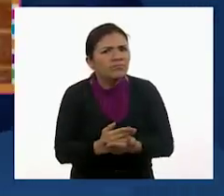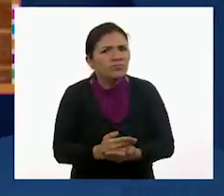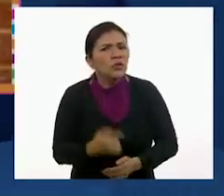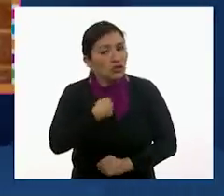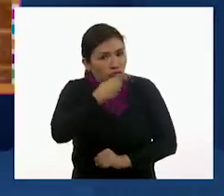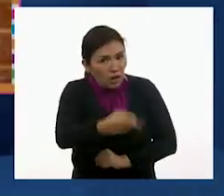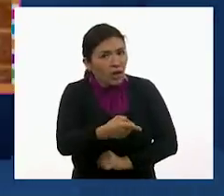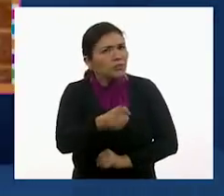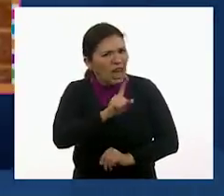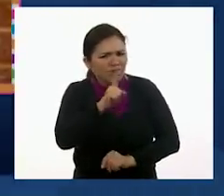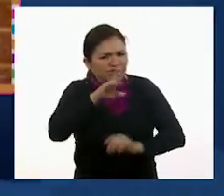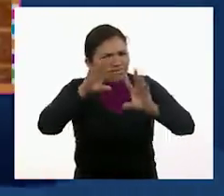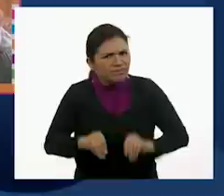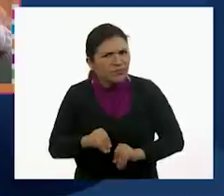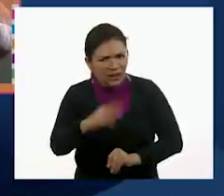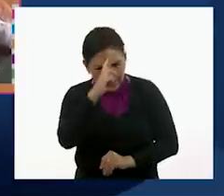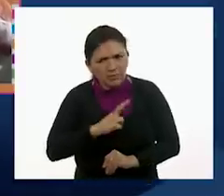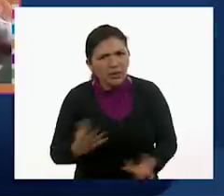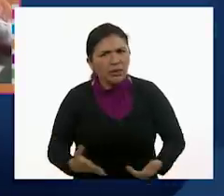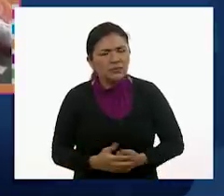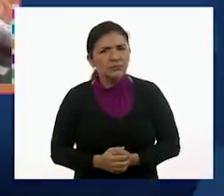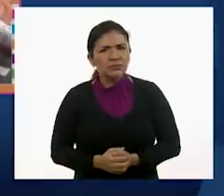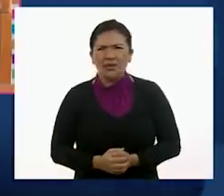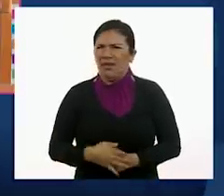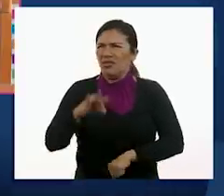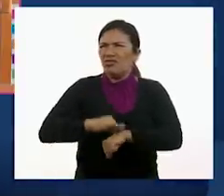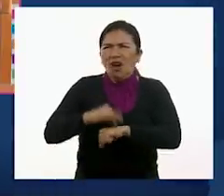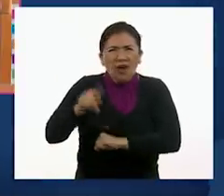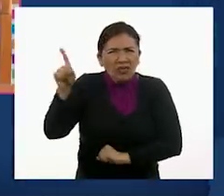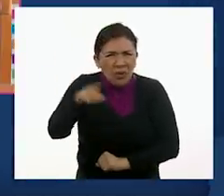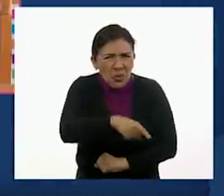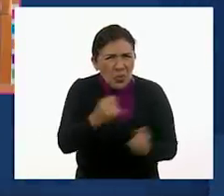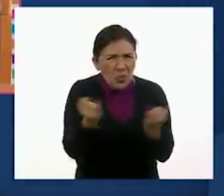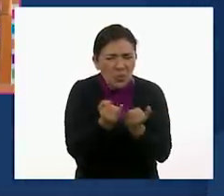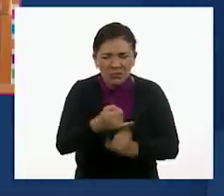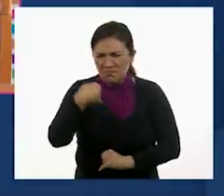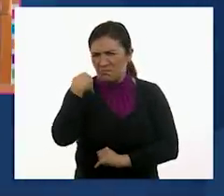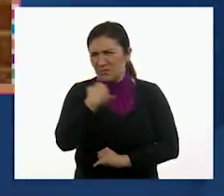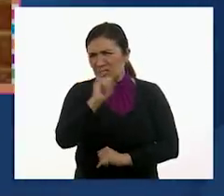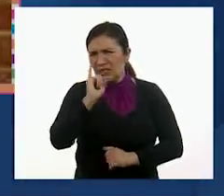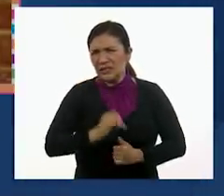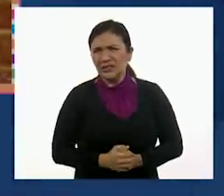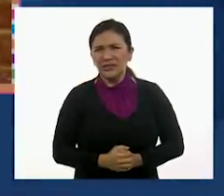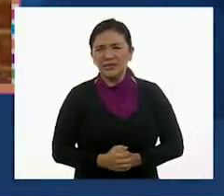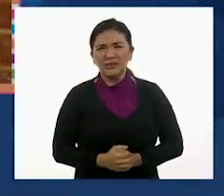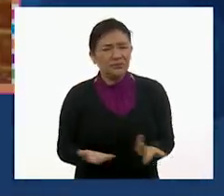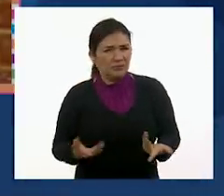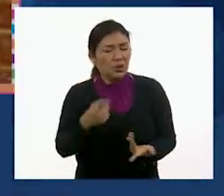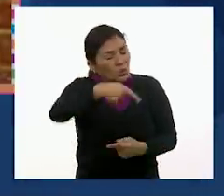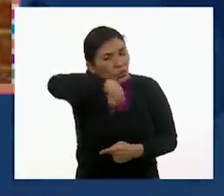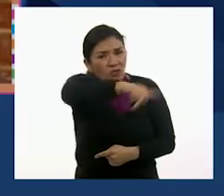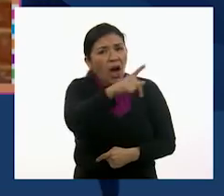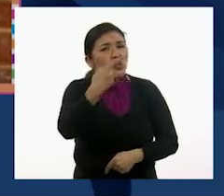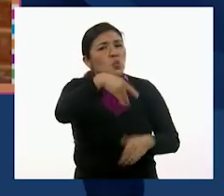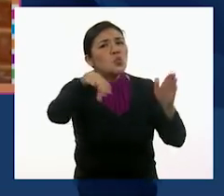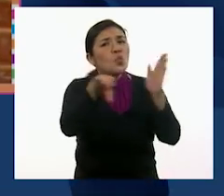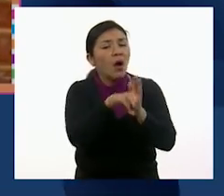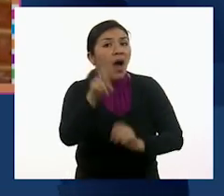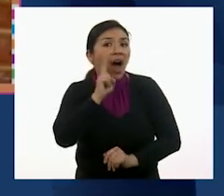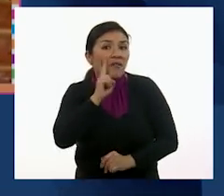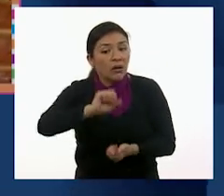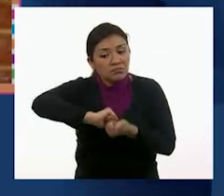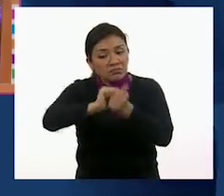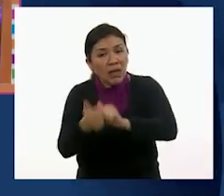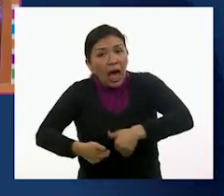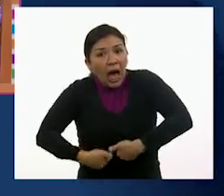mí no me hablas así, niña, ¿me entiendes? La doctora Ibáñez. Ahora resulta. Te me vas a tu cuarto y a ver si con el hambre